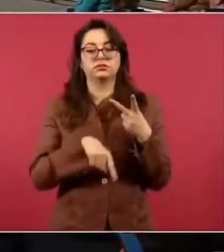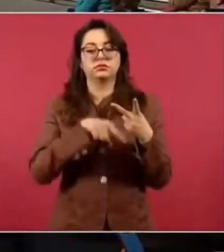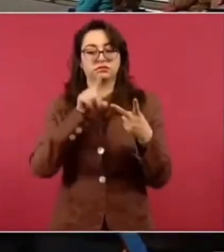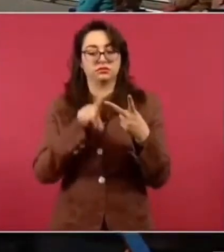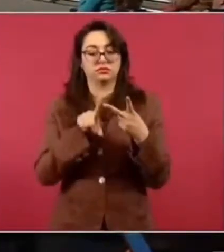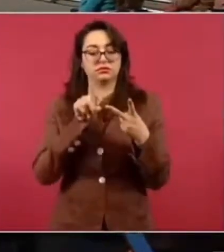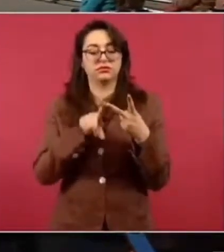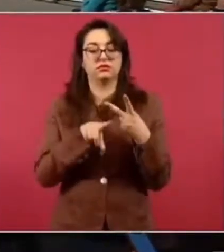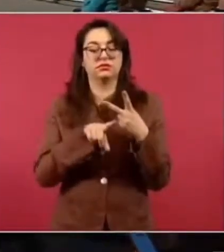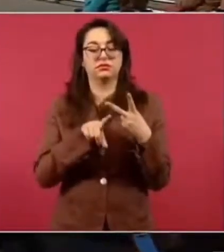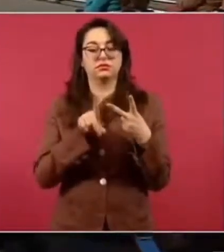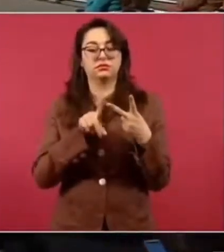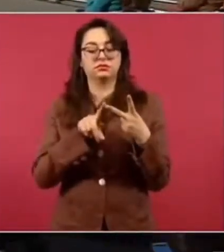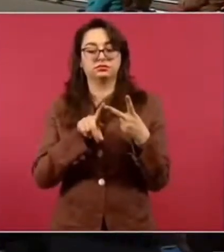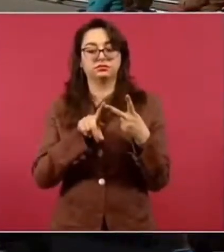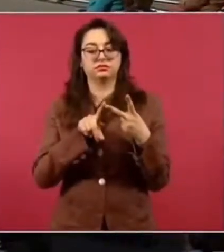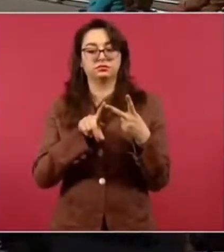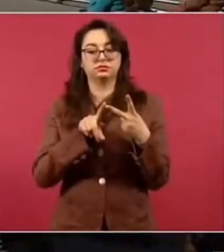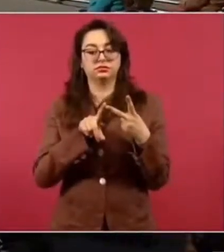como